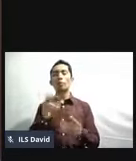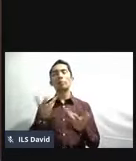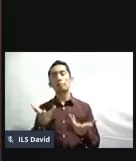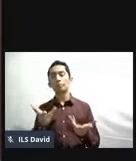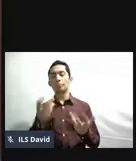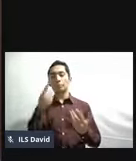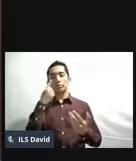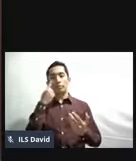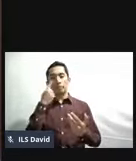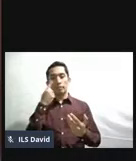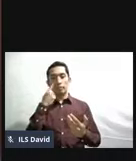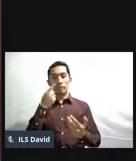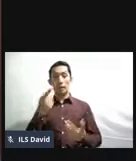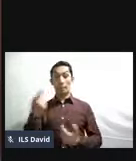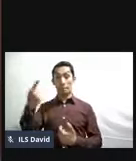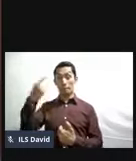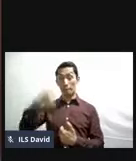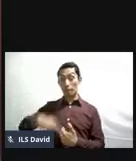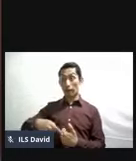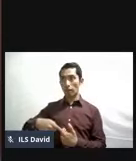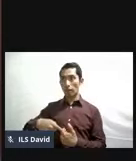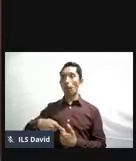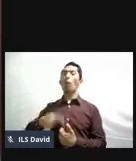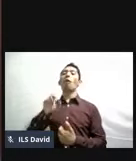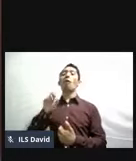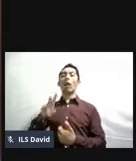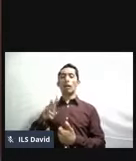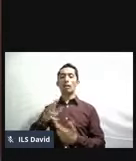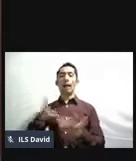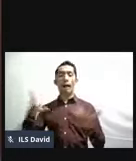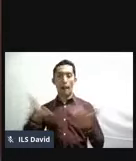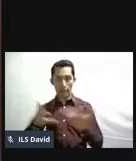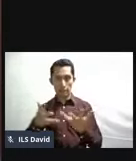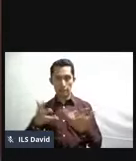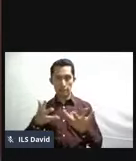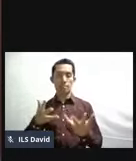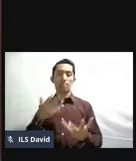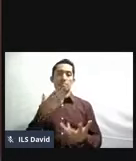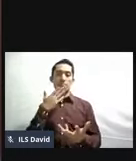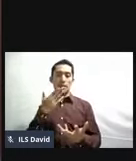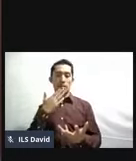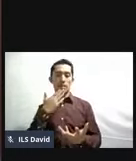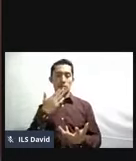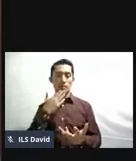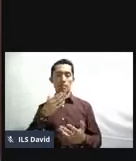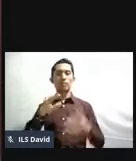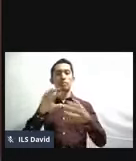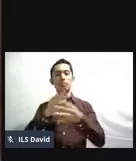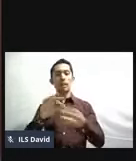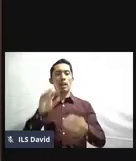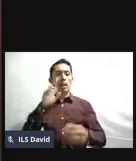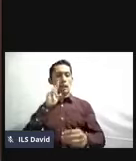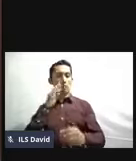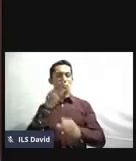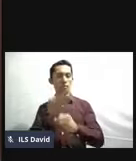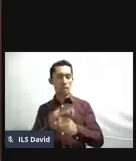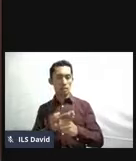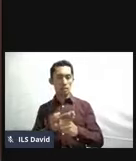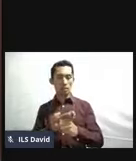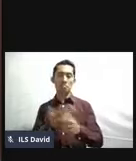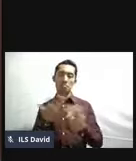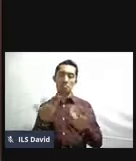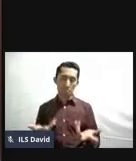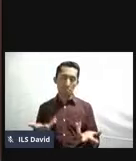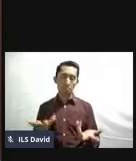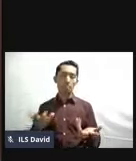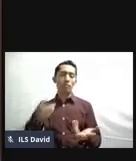una orden. Y es que hoy vamos a empezar por entender que la responsabilidad vista o